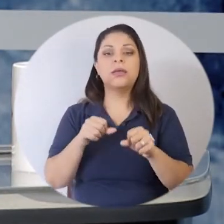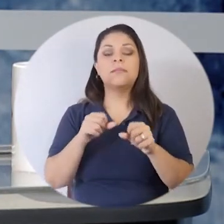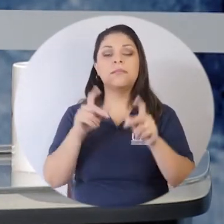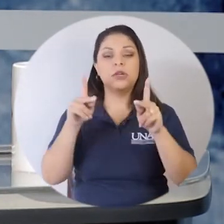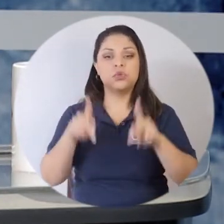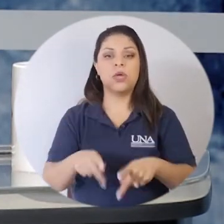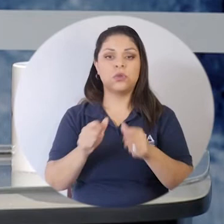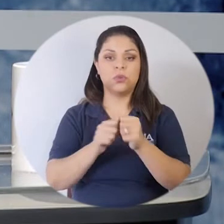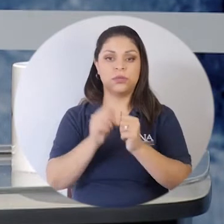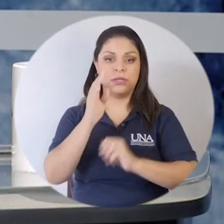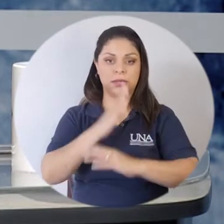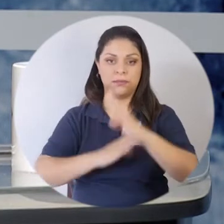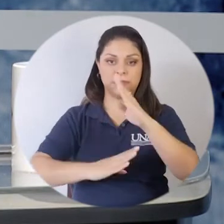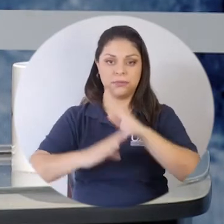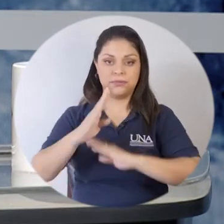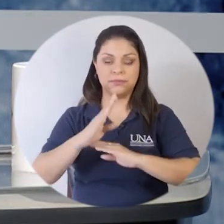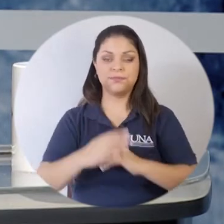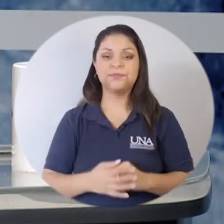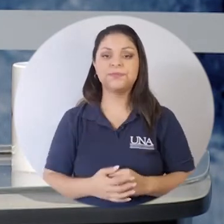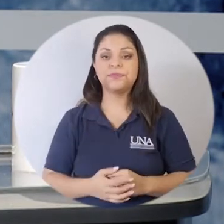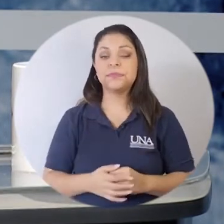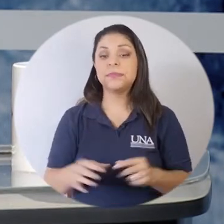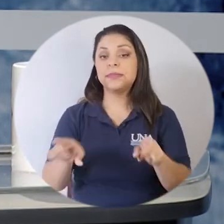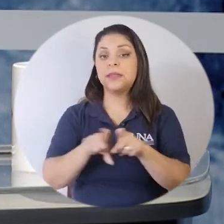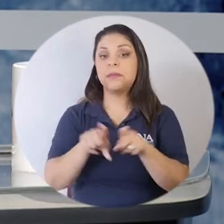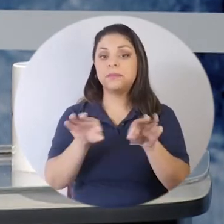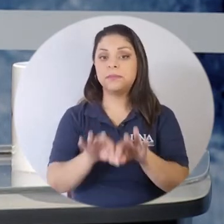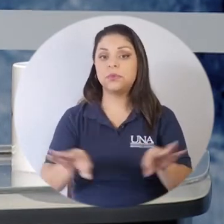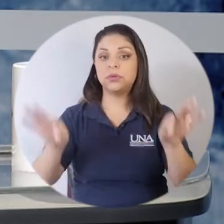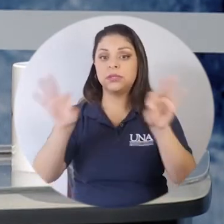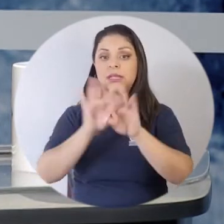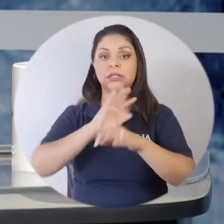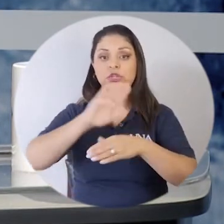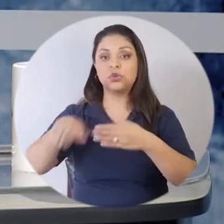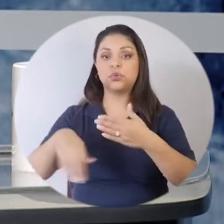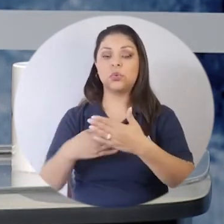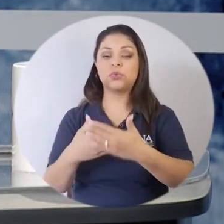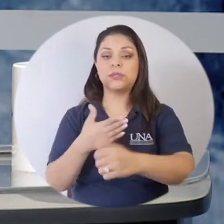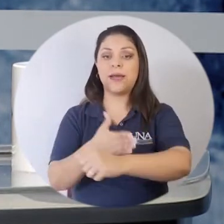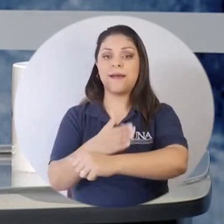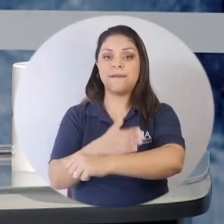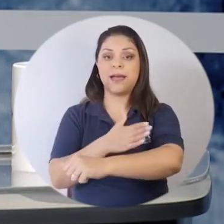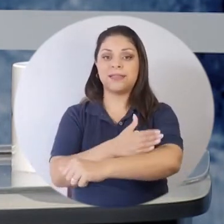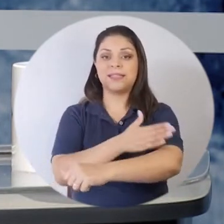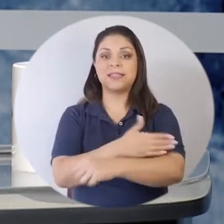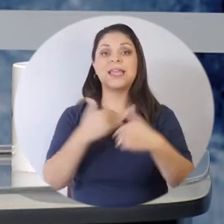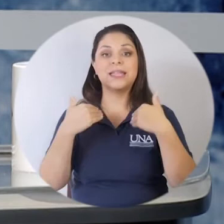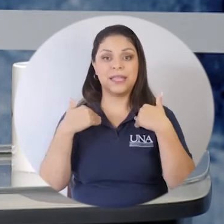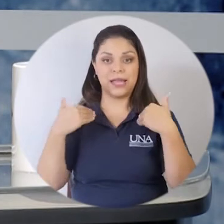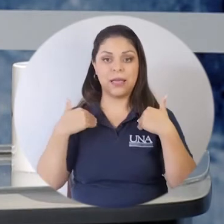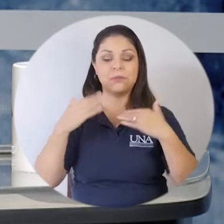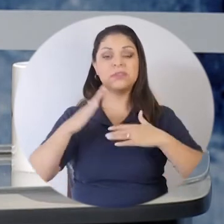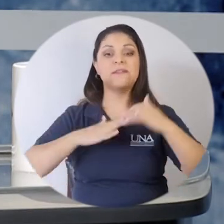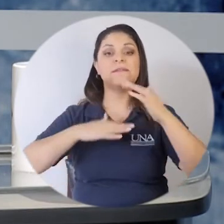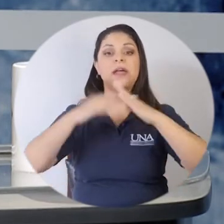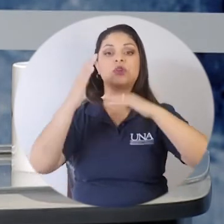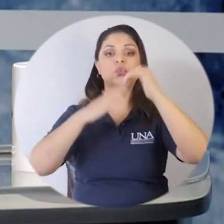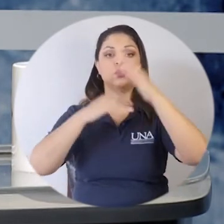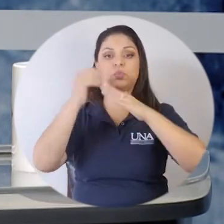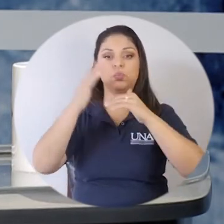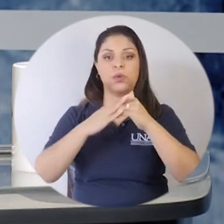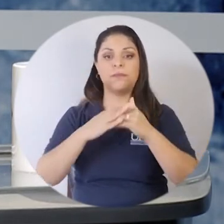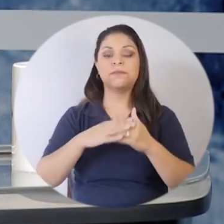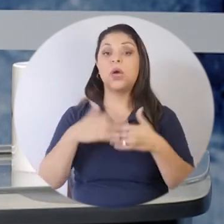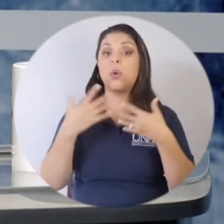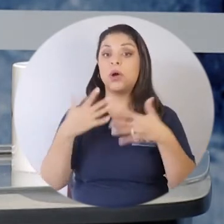la población con discapacidad. También es importante todos los avances que hemos tenido en el tema de infraestructura.